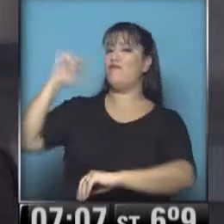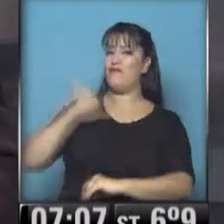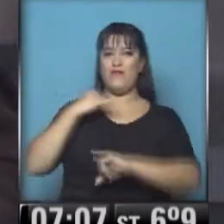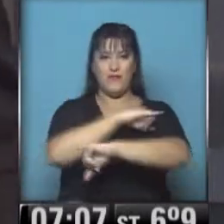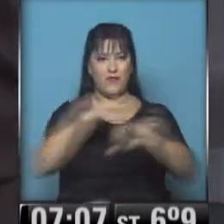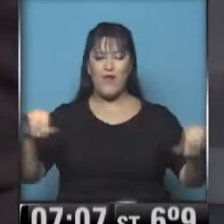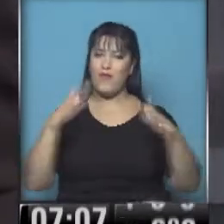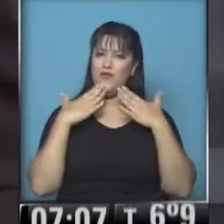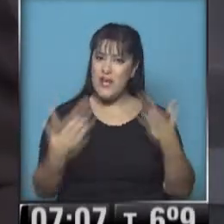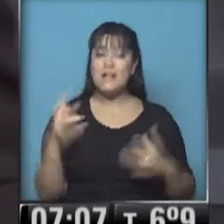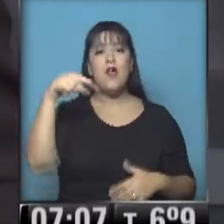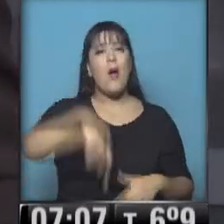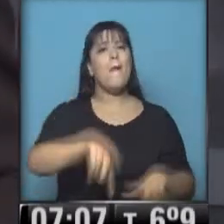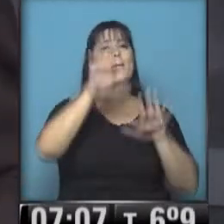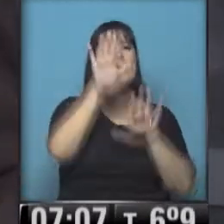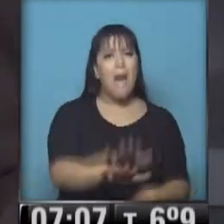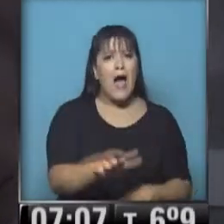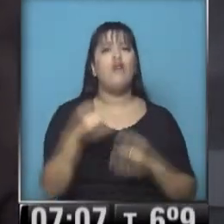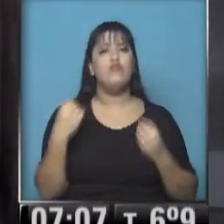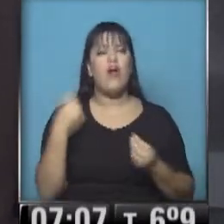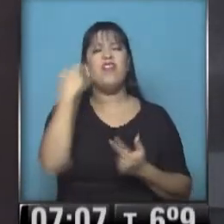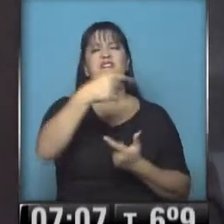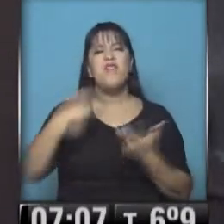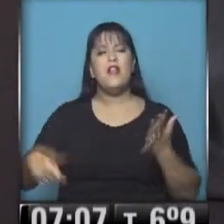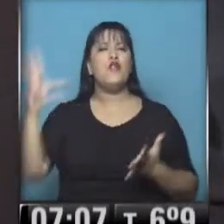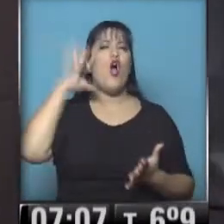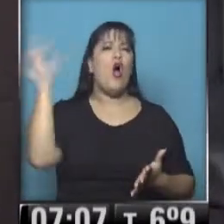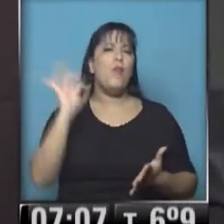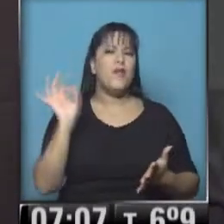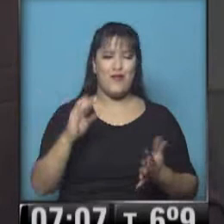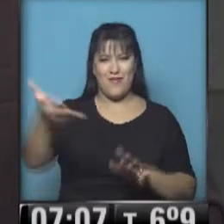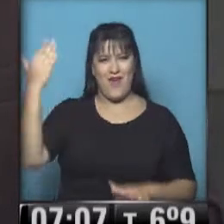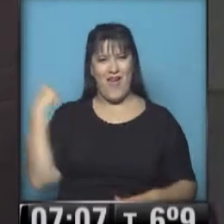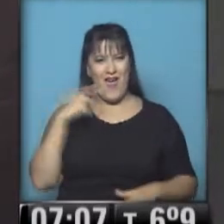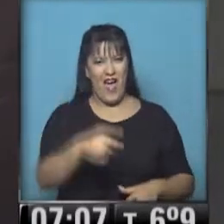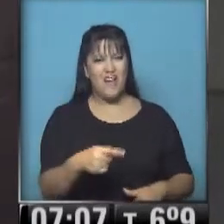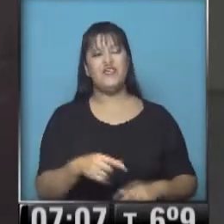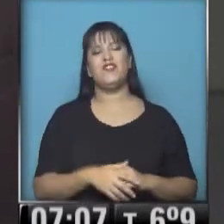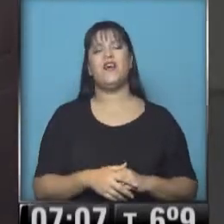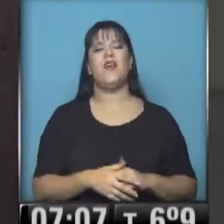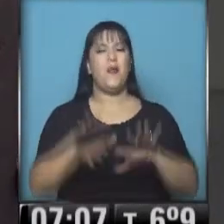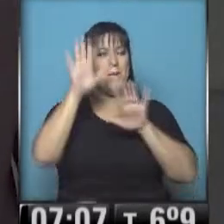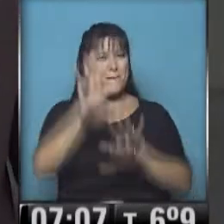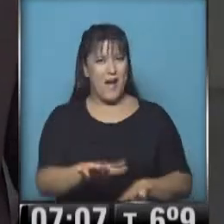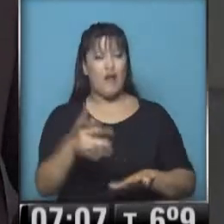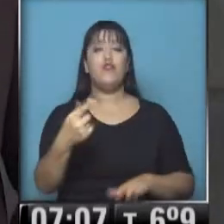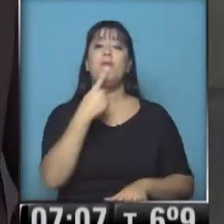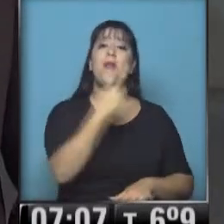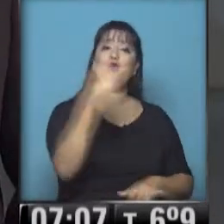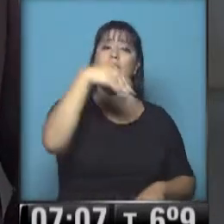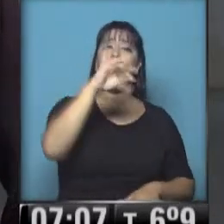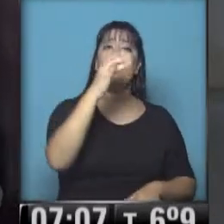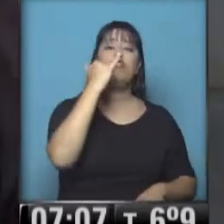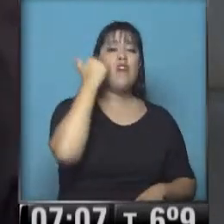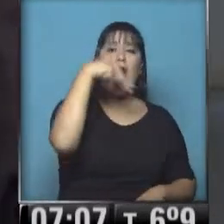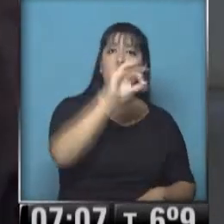en la dya muchas gracias un paro y diferentes versiones estamos hablando de la medida de fuerza realizada en la jornada de ayer si le preguntan a hugo moyano fue